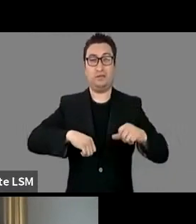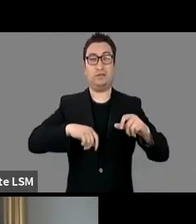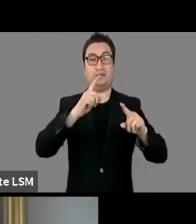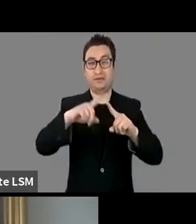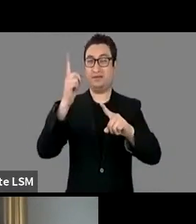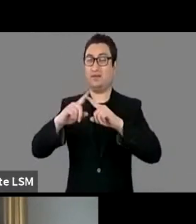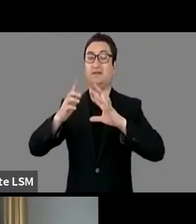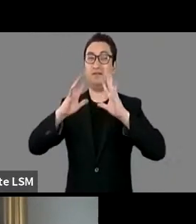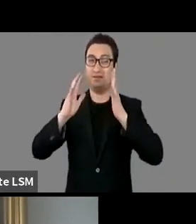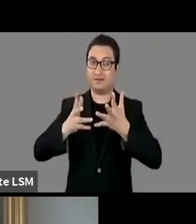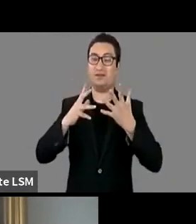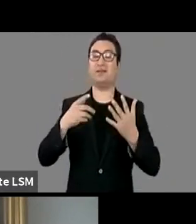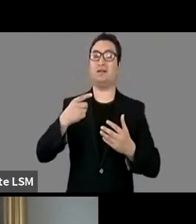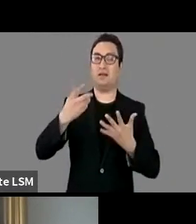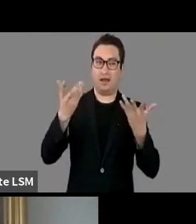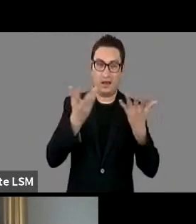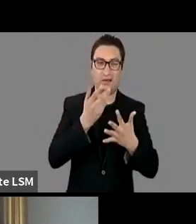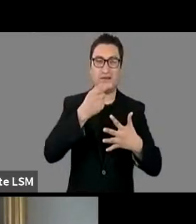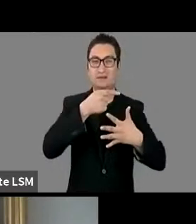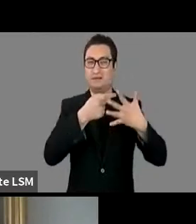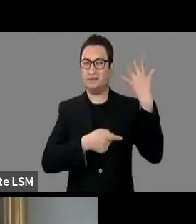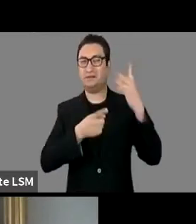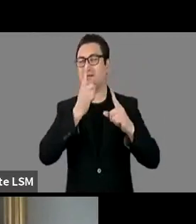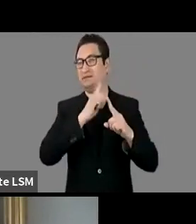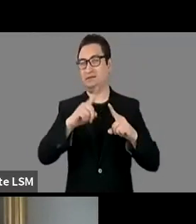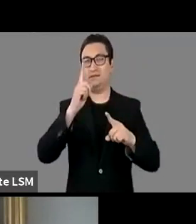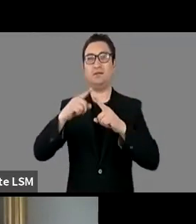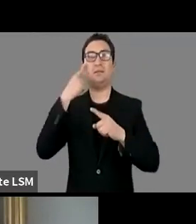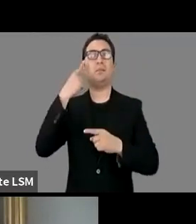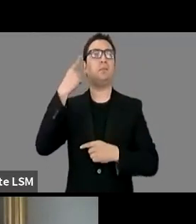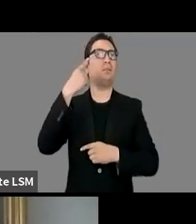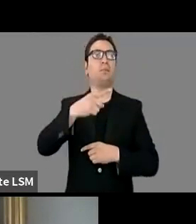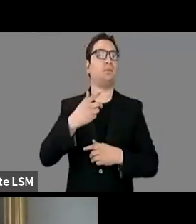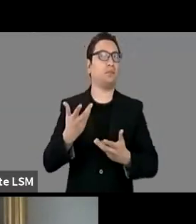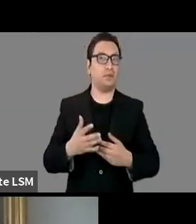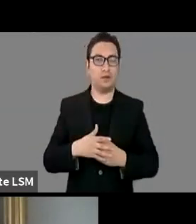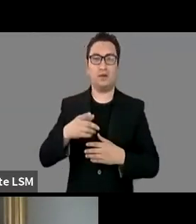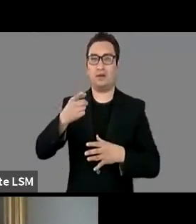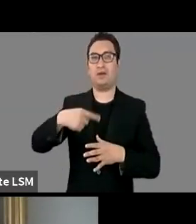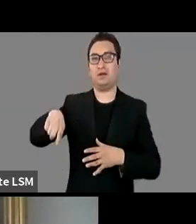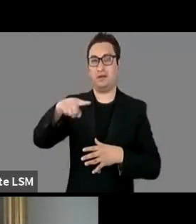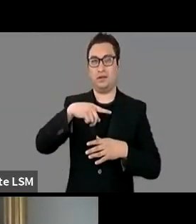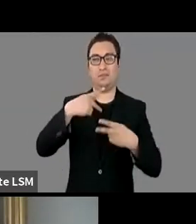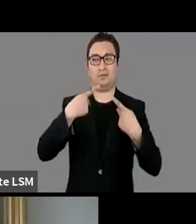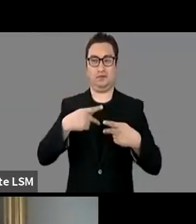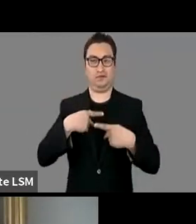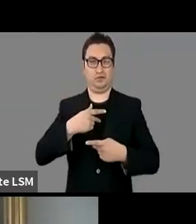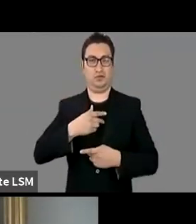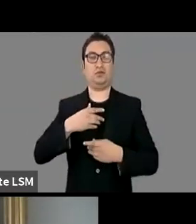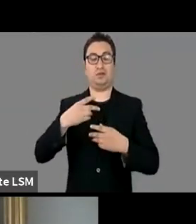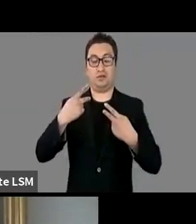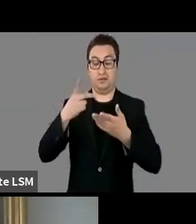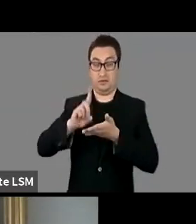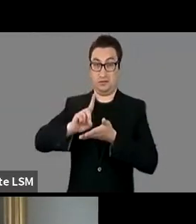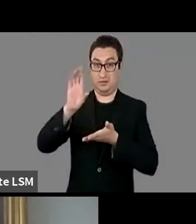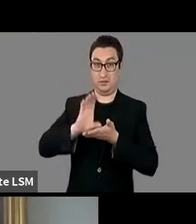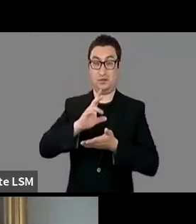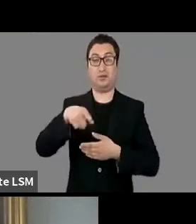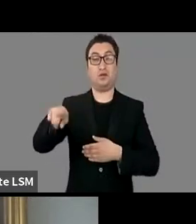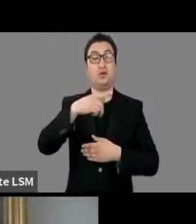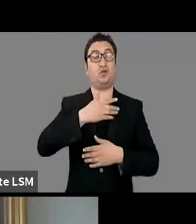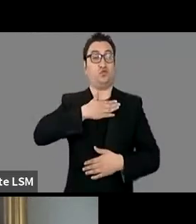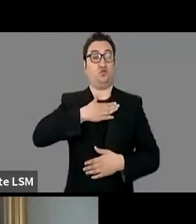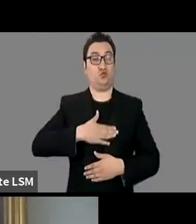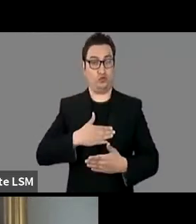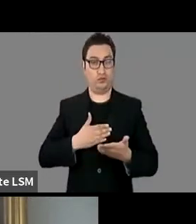varias acciones para el fortalecimiento del acceso a la justicia de las personas con discapacidad,